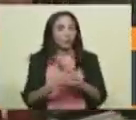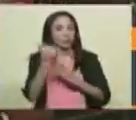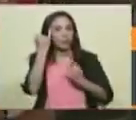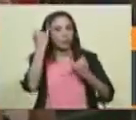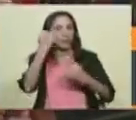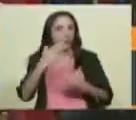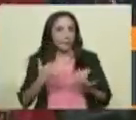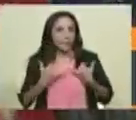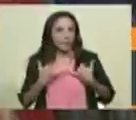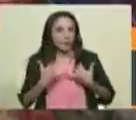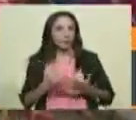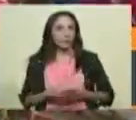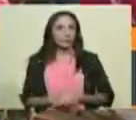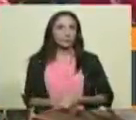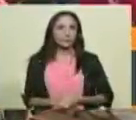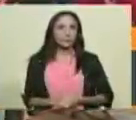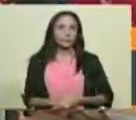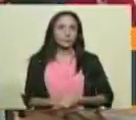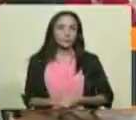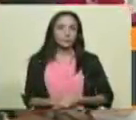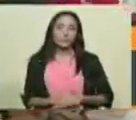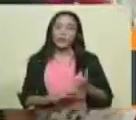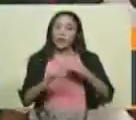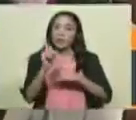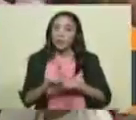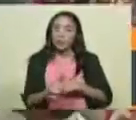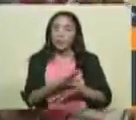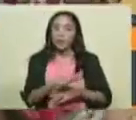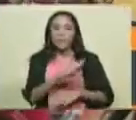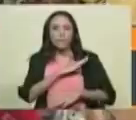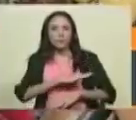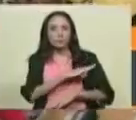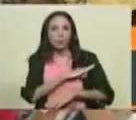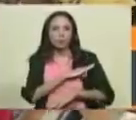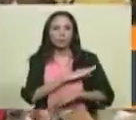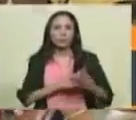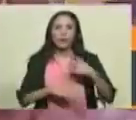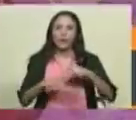Ser el fundador de la gran misión Hogares de la Patria.